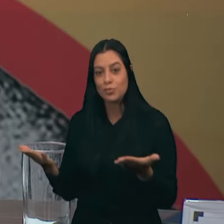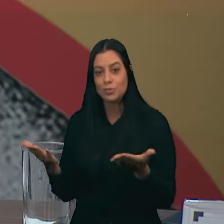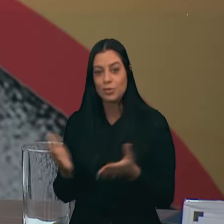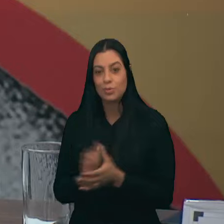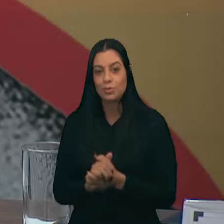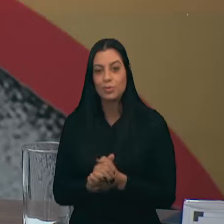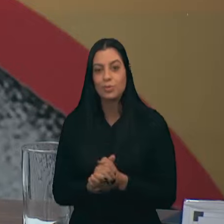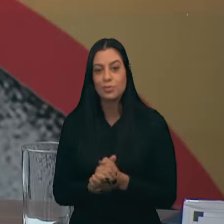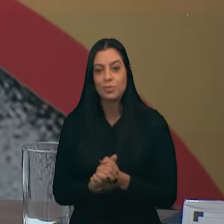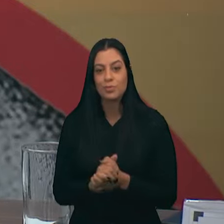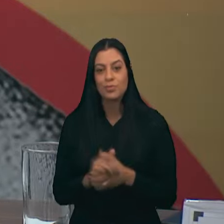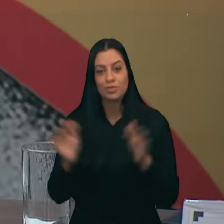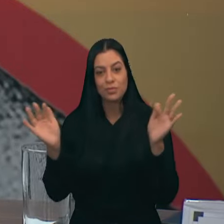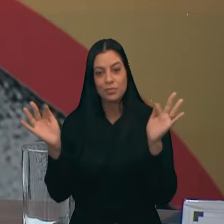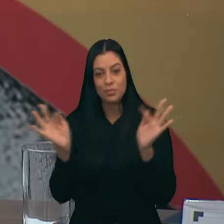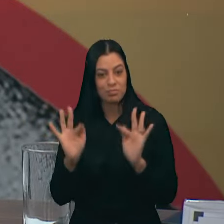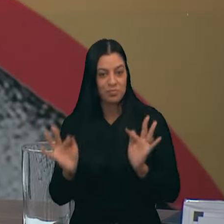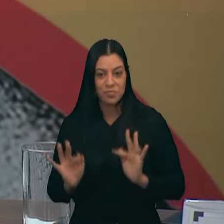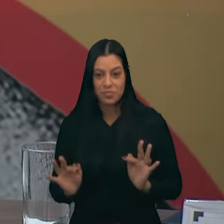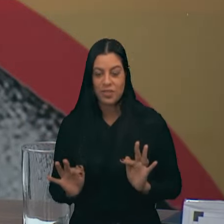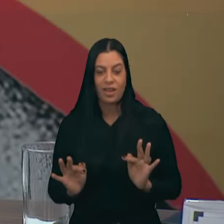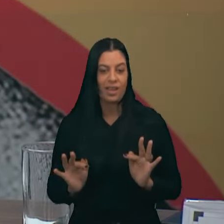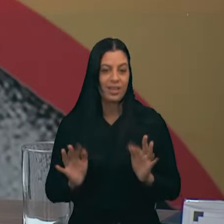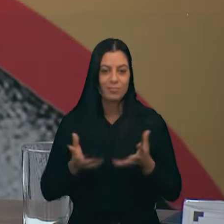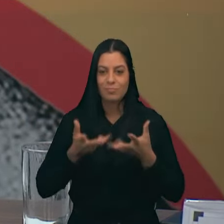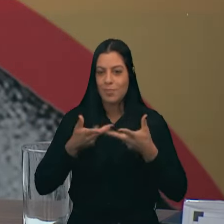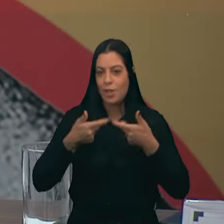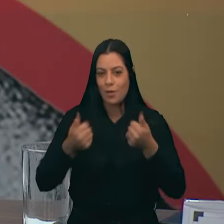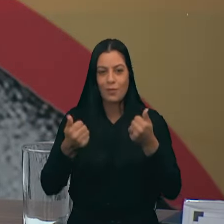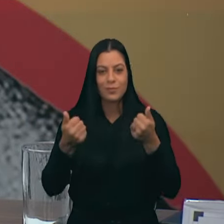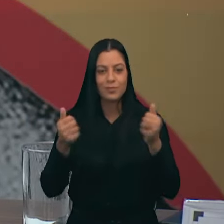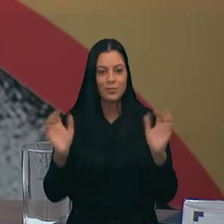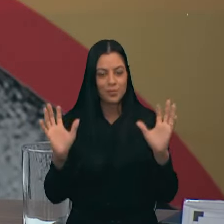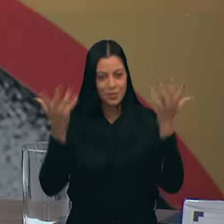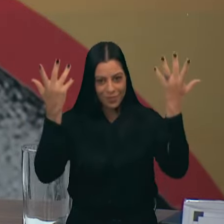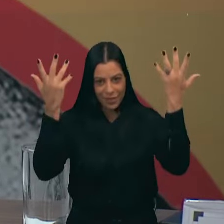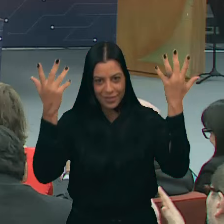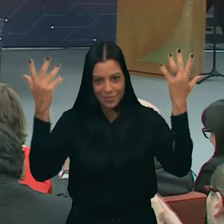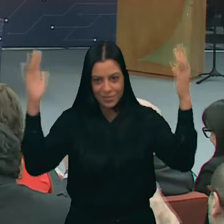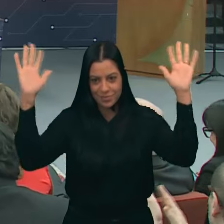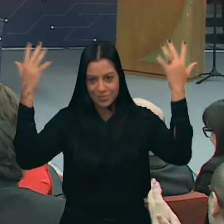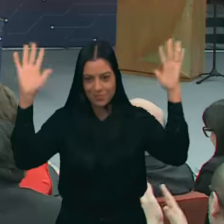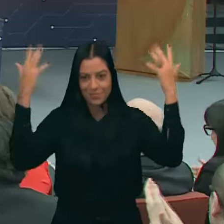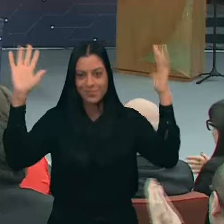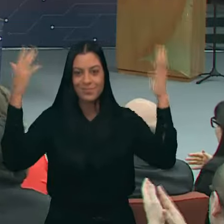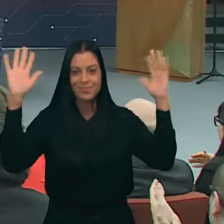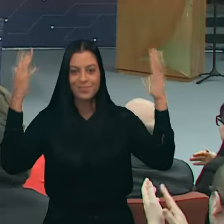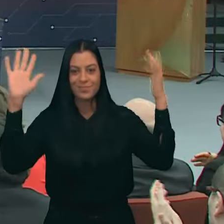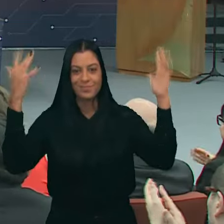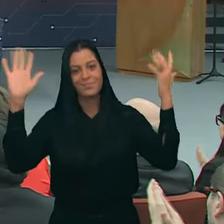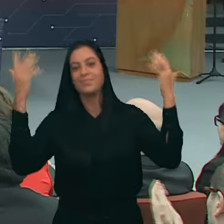todos un feliz, un excelente evento. Muchas gracias.